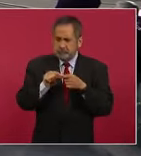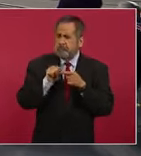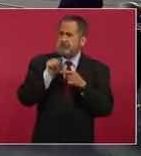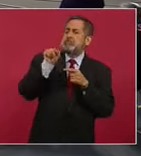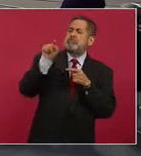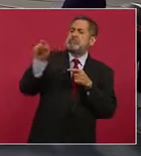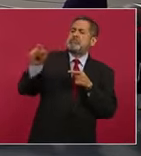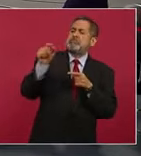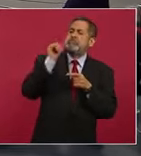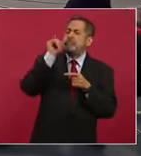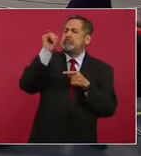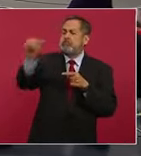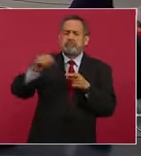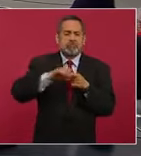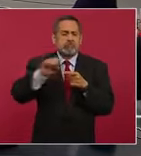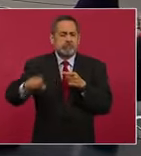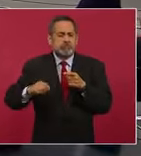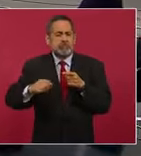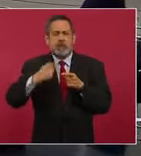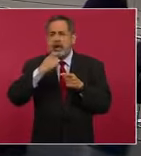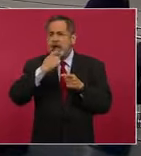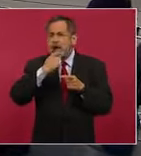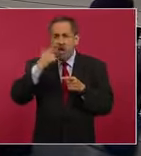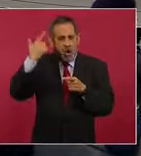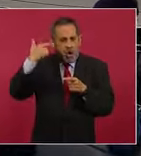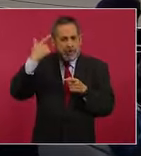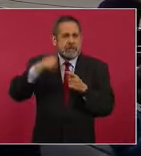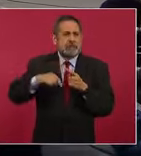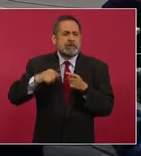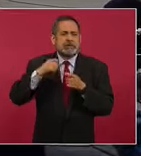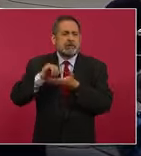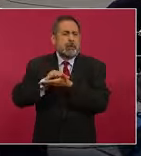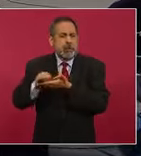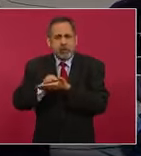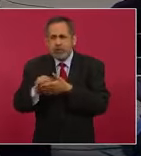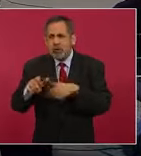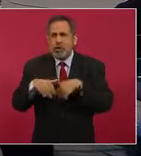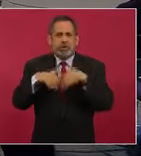y en Nueva York y en cualquier otra parte del mundo